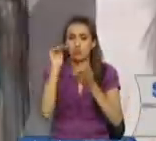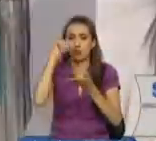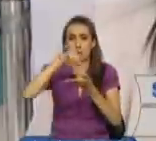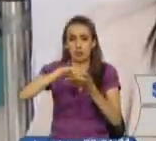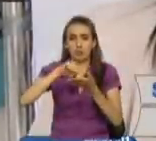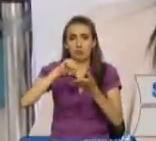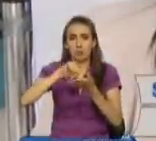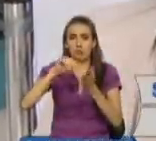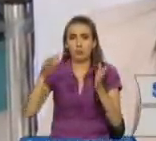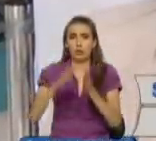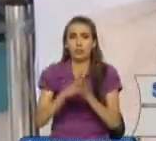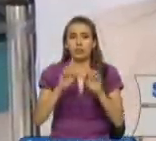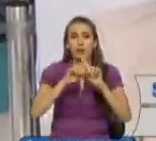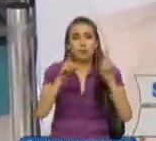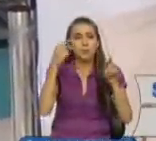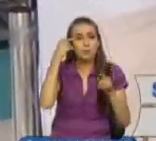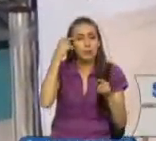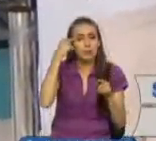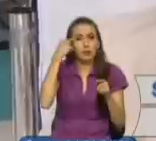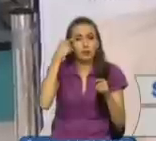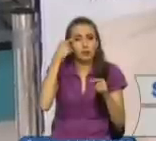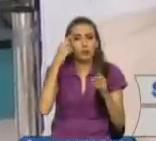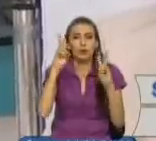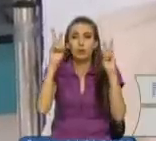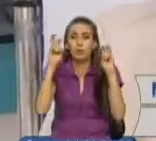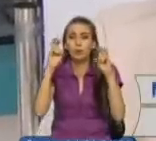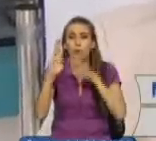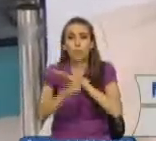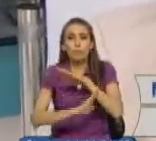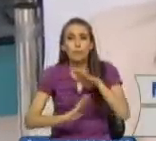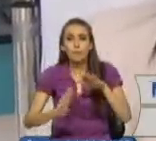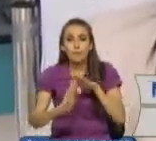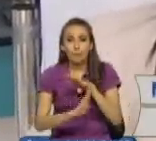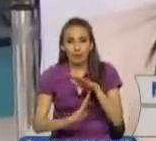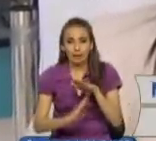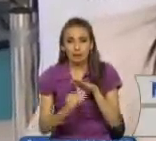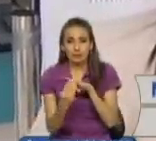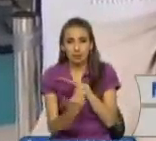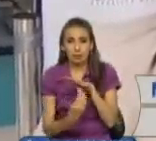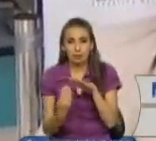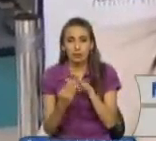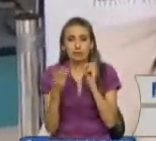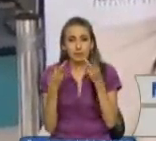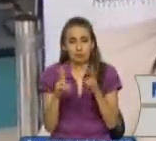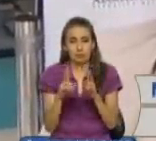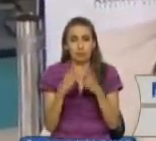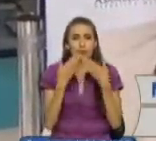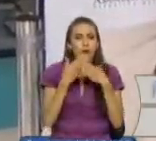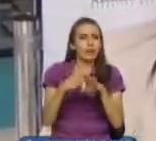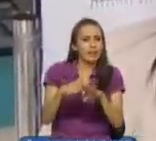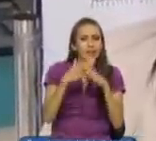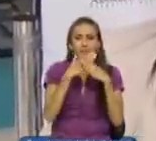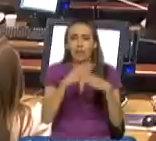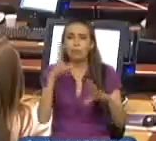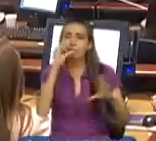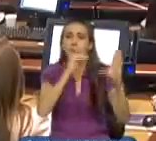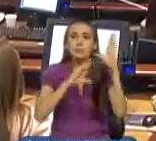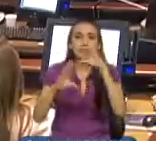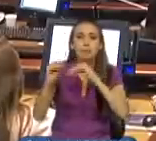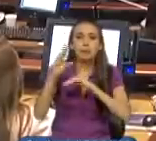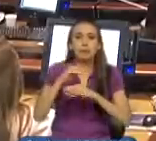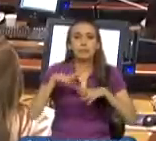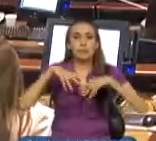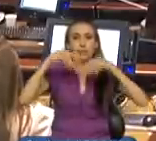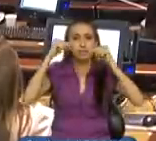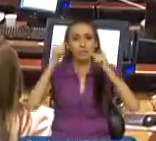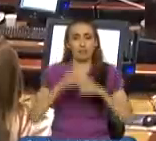ecuatoriana pero creo que sí hay que enmarcarse en algo que esto es el objetivo fundamental evitar la especulación de tier Carlos